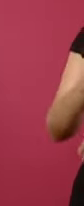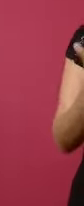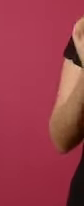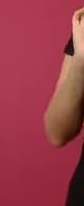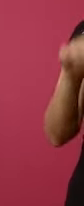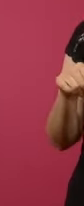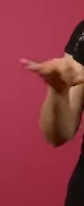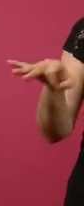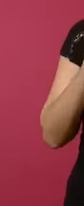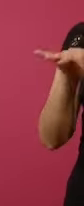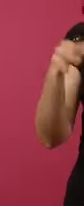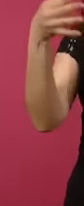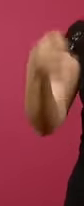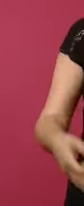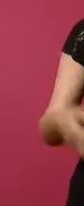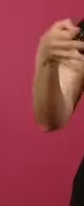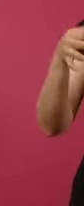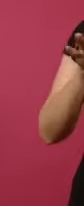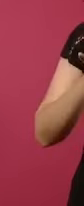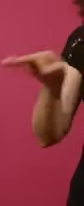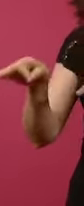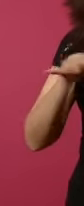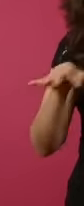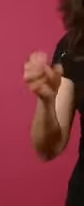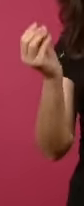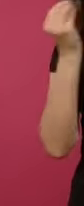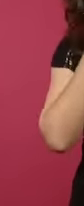porque ¿de dónde van a salir los abogados